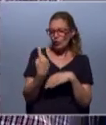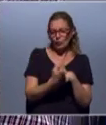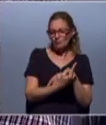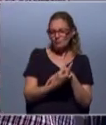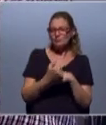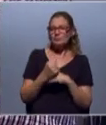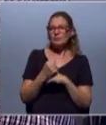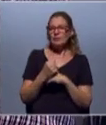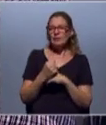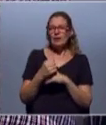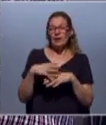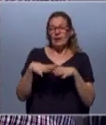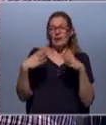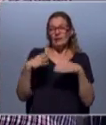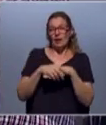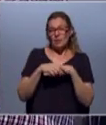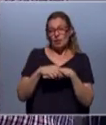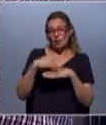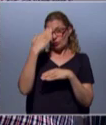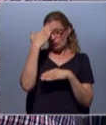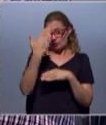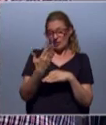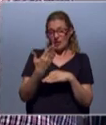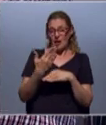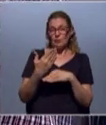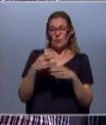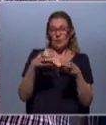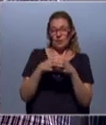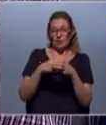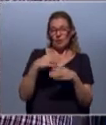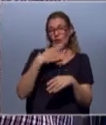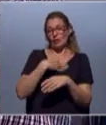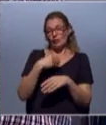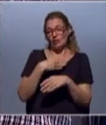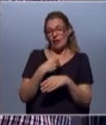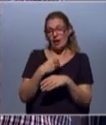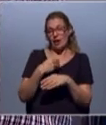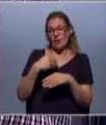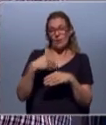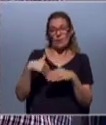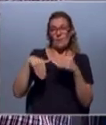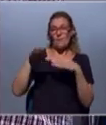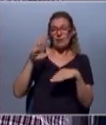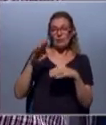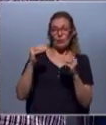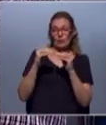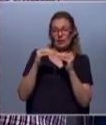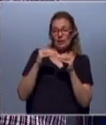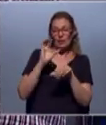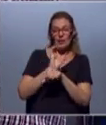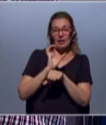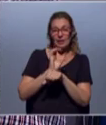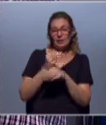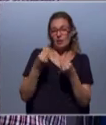mundo tengo grandes amigos en el frente amplio el partido nacional tal vez la mayoría porque fui compañero de clase